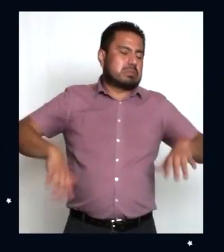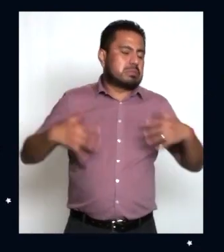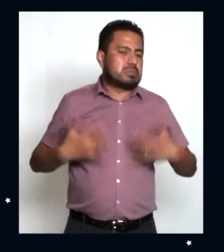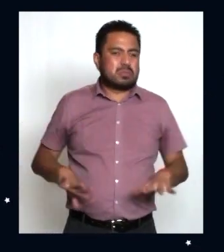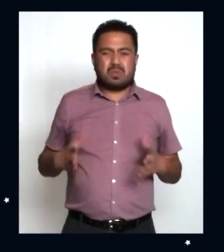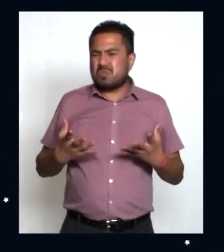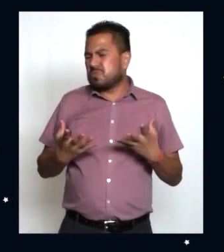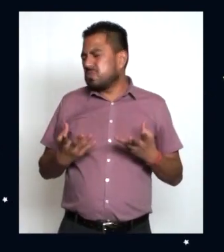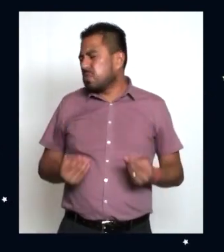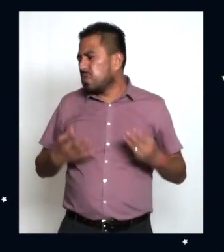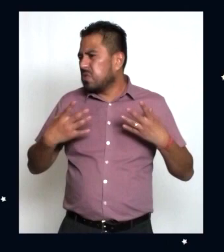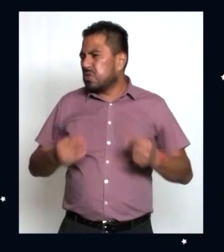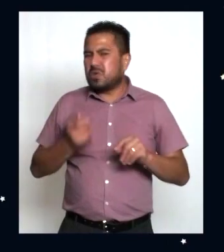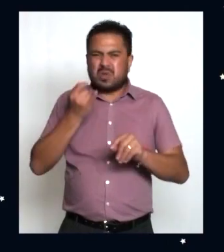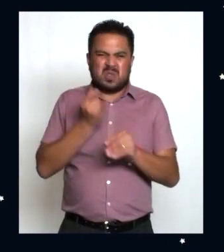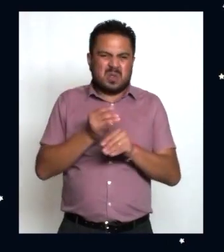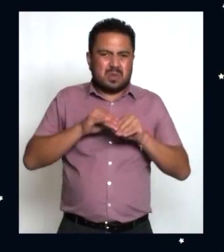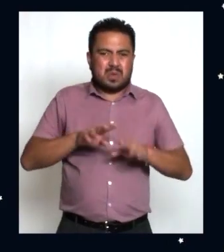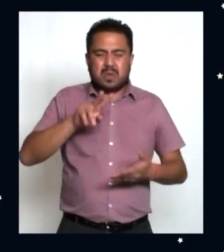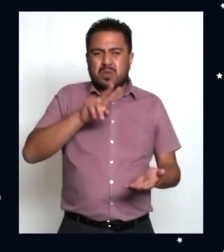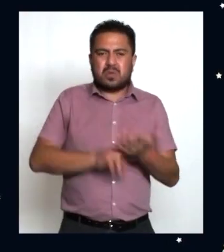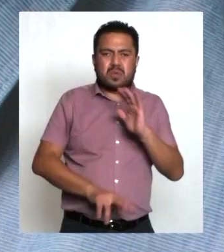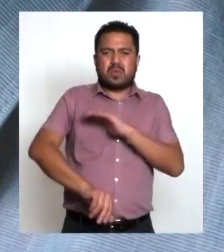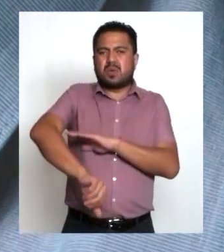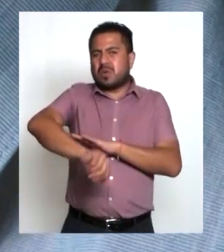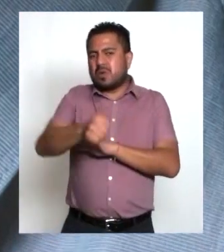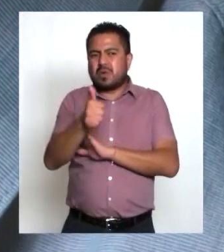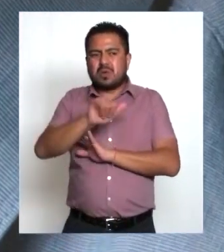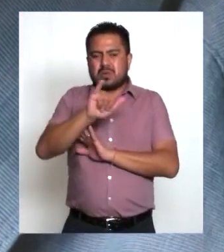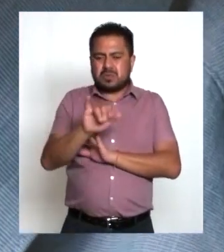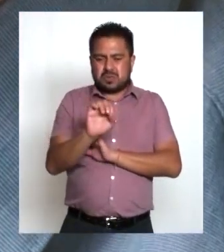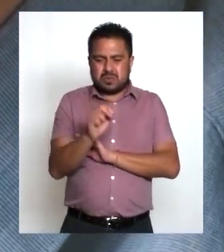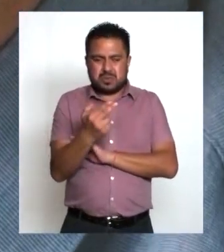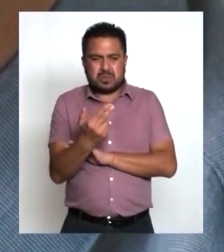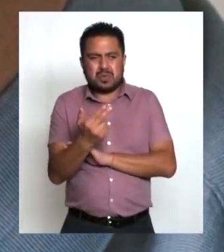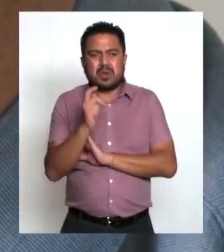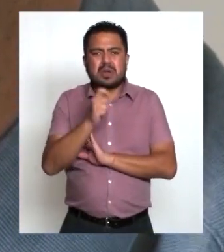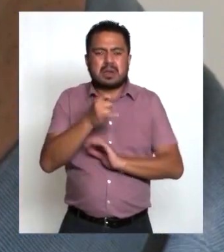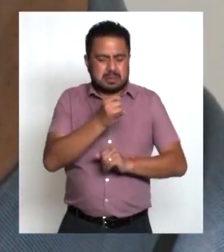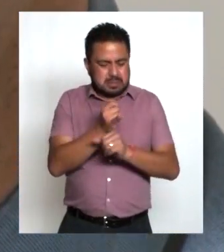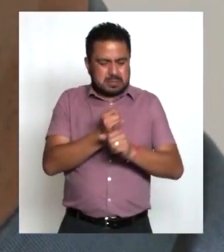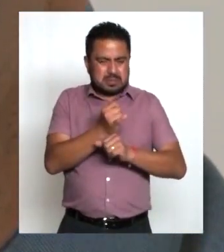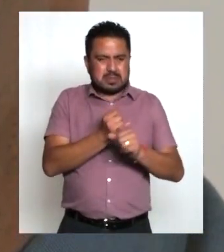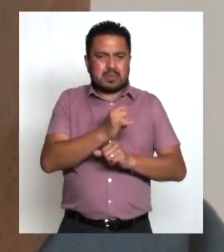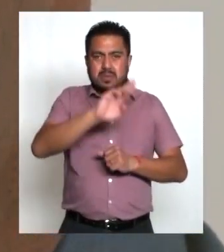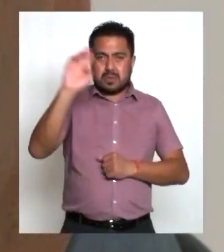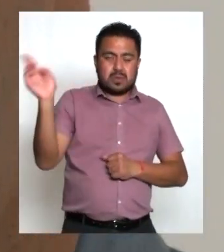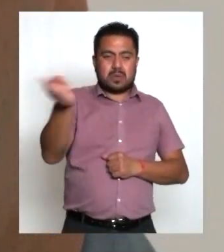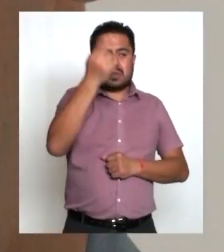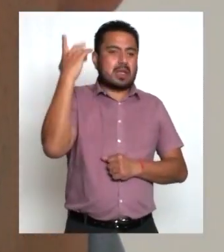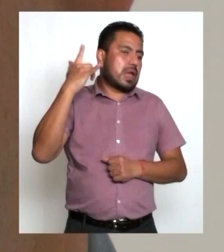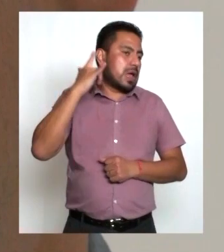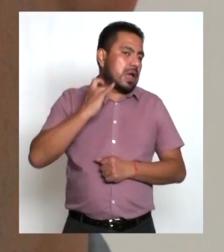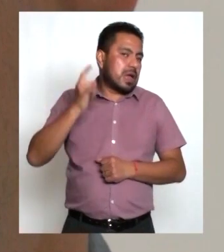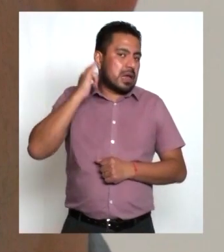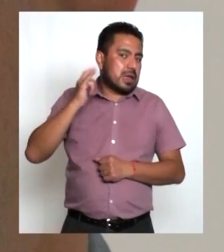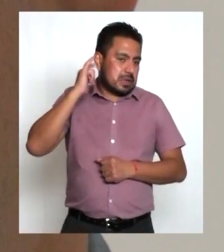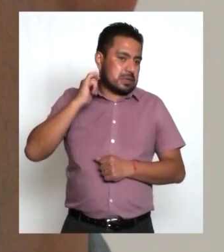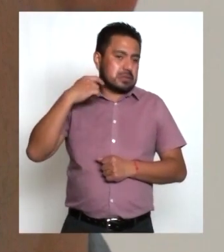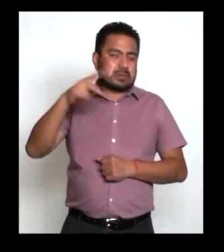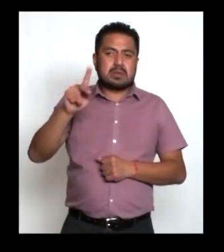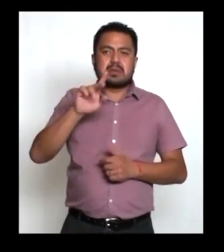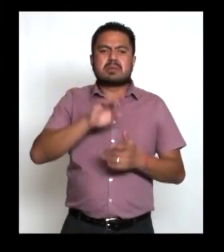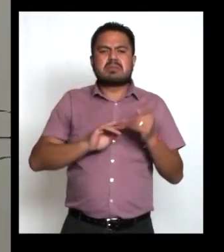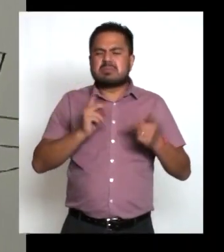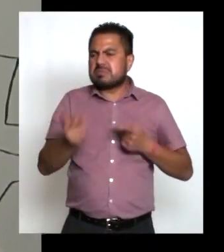es muchísima información. En 2011, John Kubiatovich, un investigador de la Universidad de California